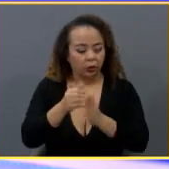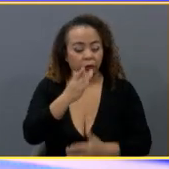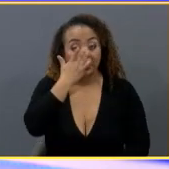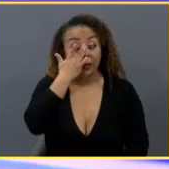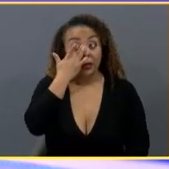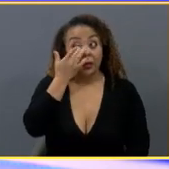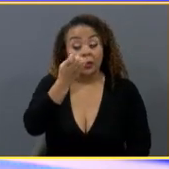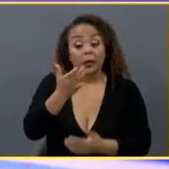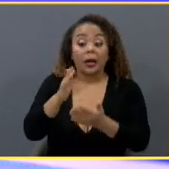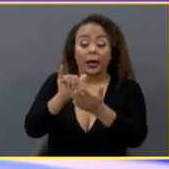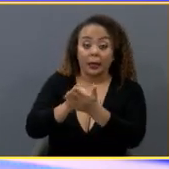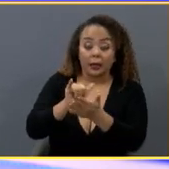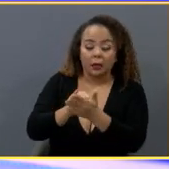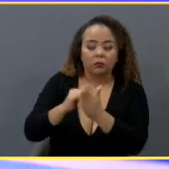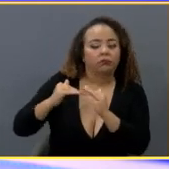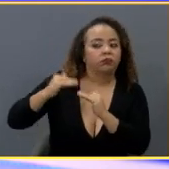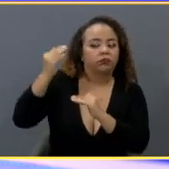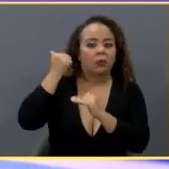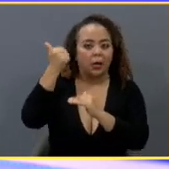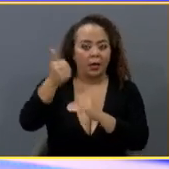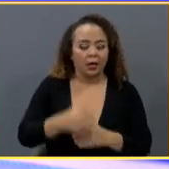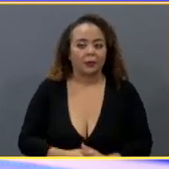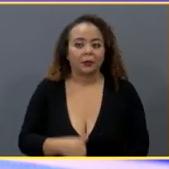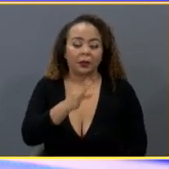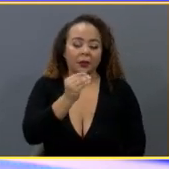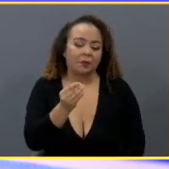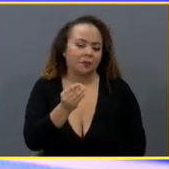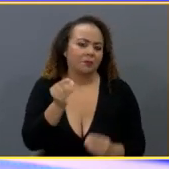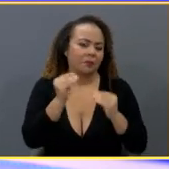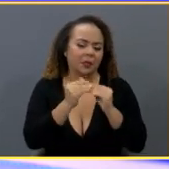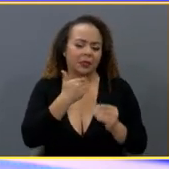Y es donde sobrepasó la Liga Deportiva Alajuelense y por mucho a Herediano y el mismo Saprissa.